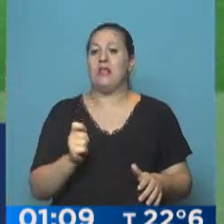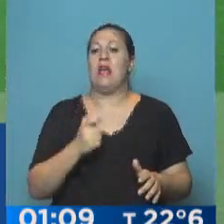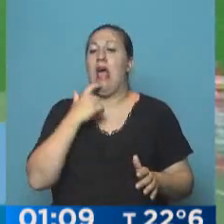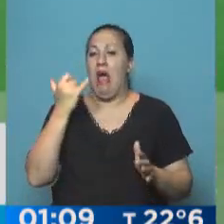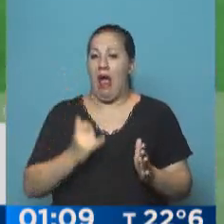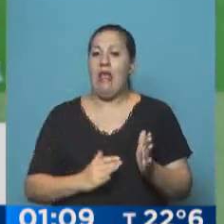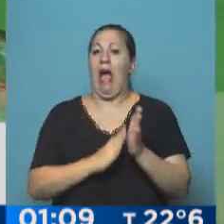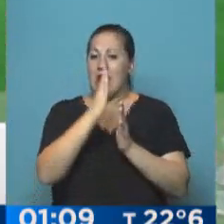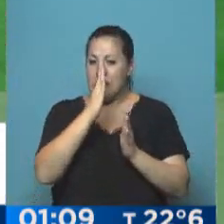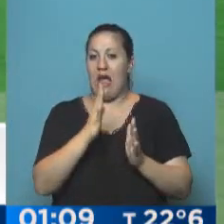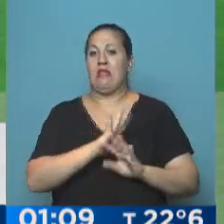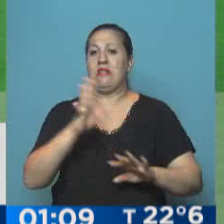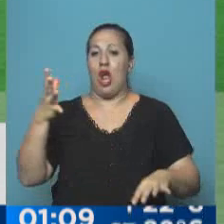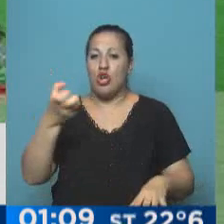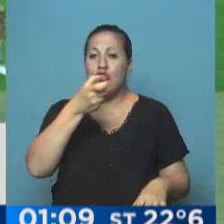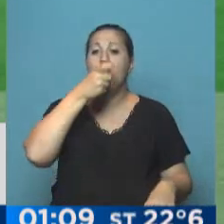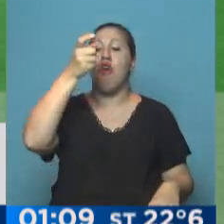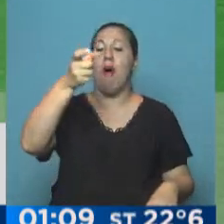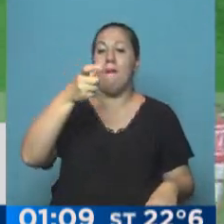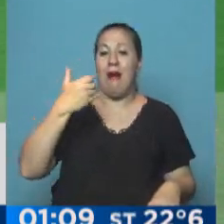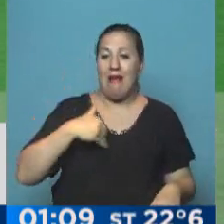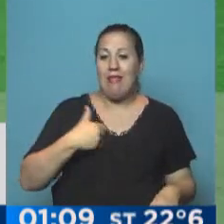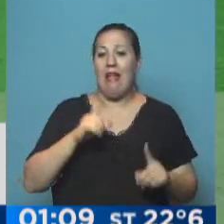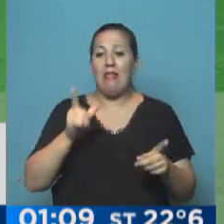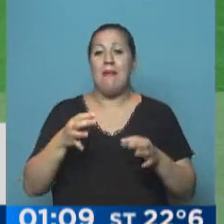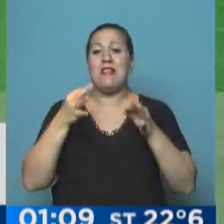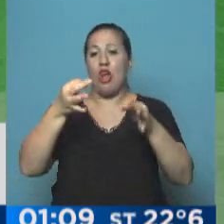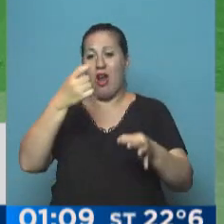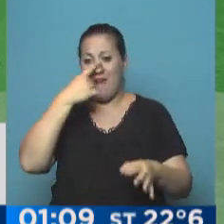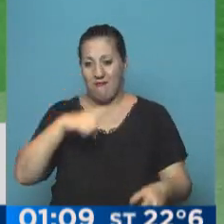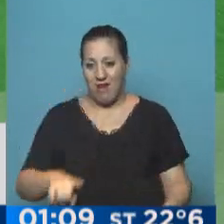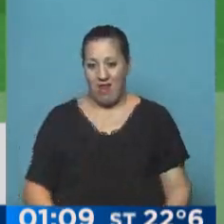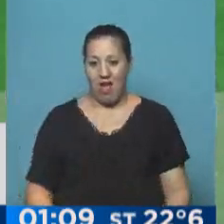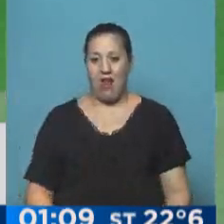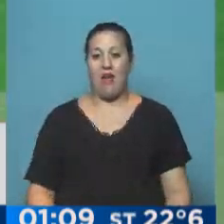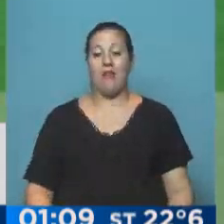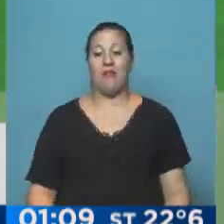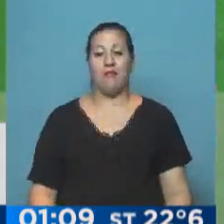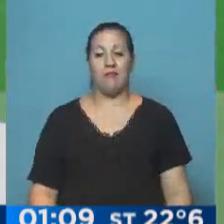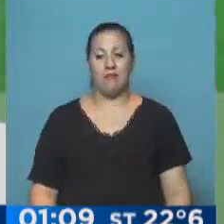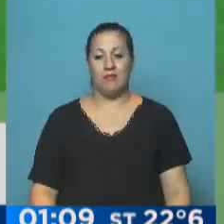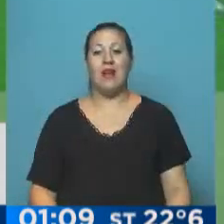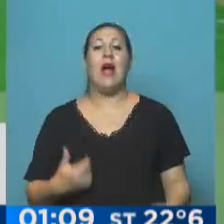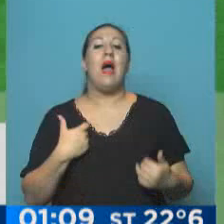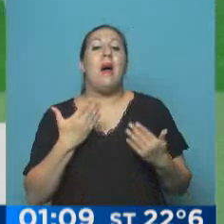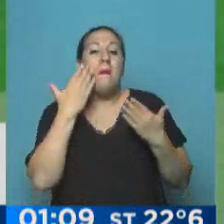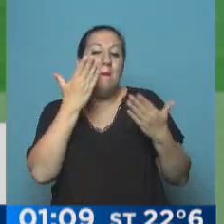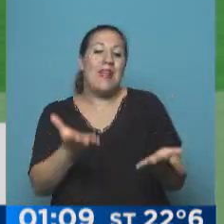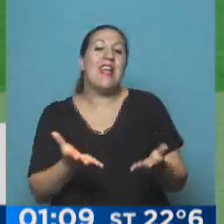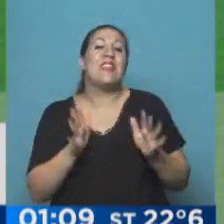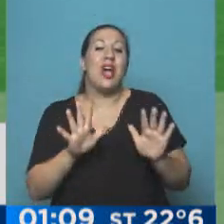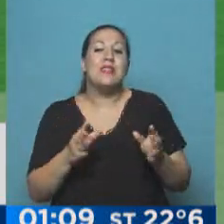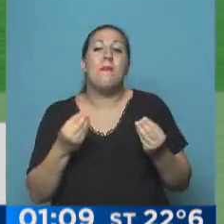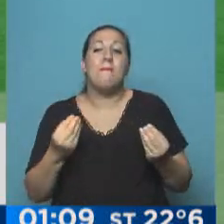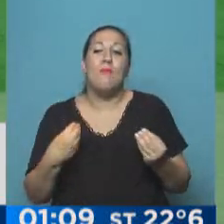División, conseguido la Copa Argentina y también haber llegado a la final. Pero está claro que los pocos que viajaron... Lo presento de ese modo porque tengo queridos amigos que hoy